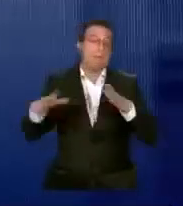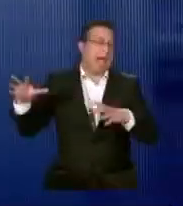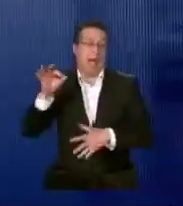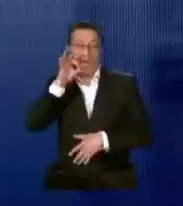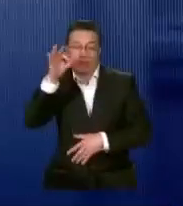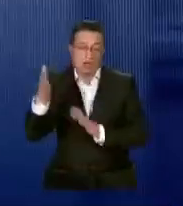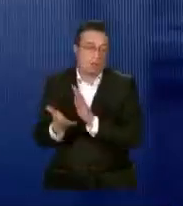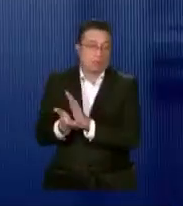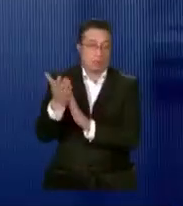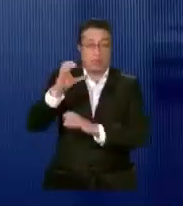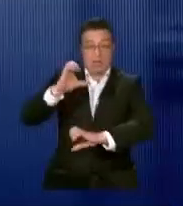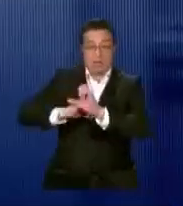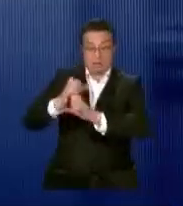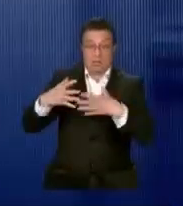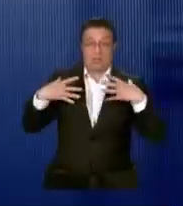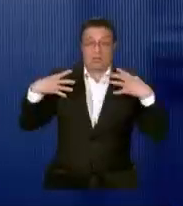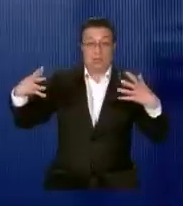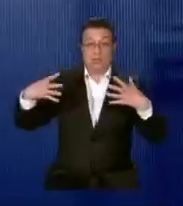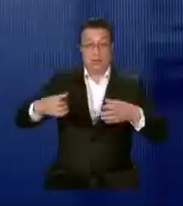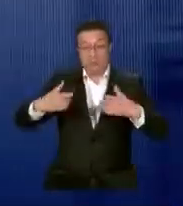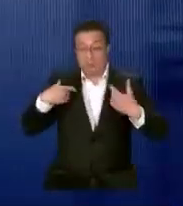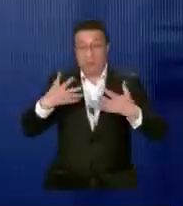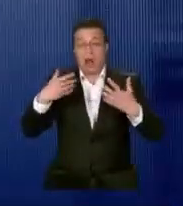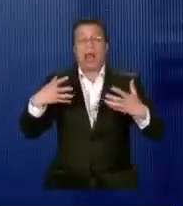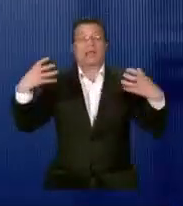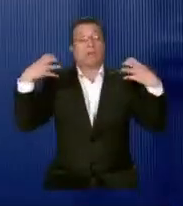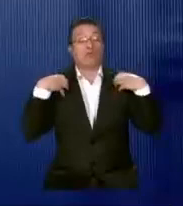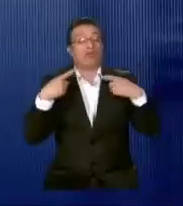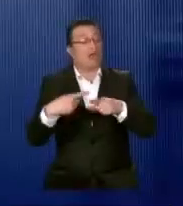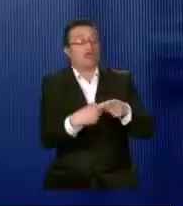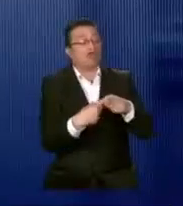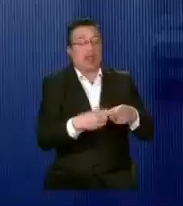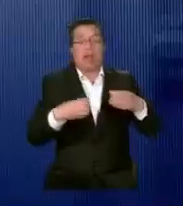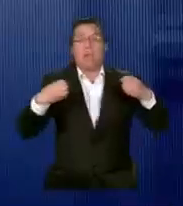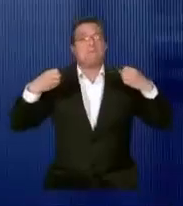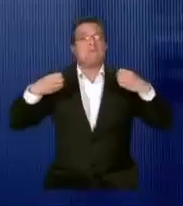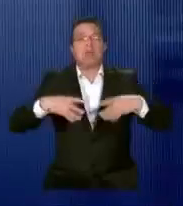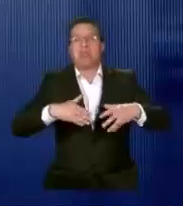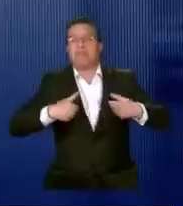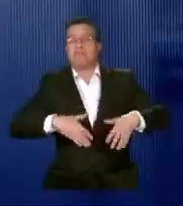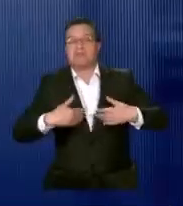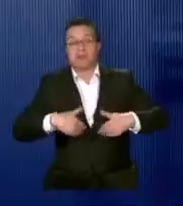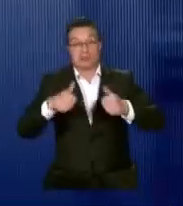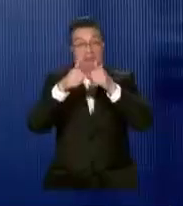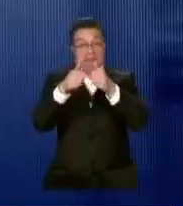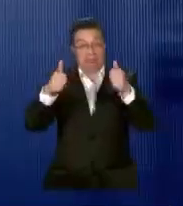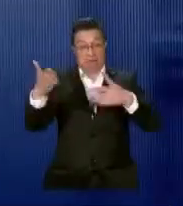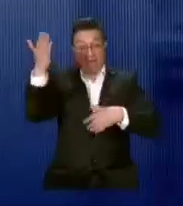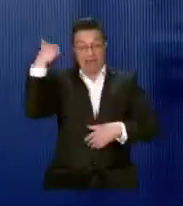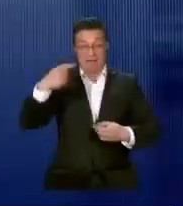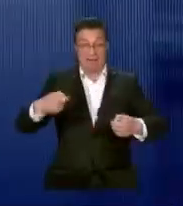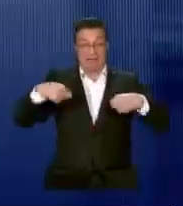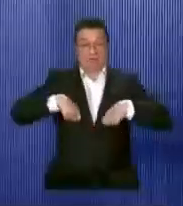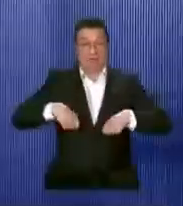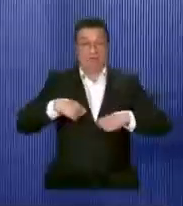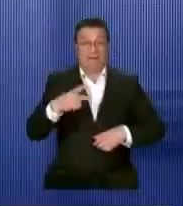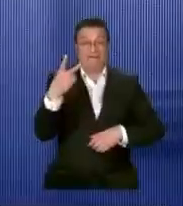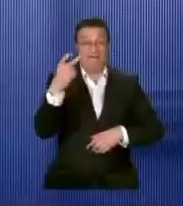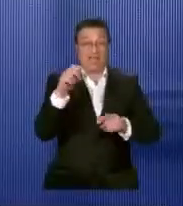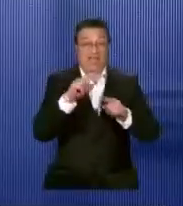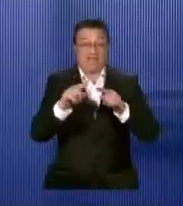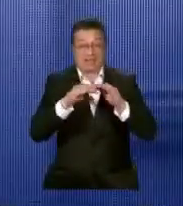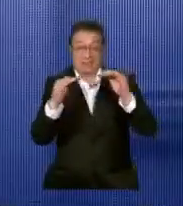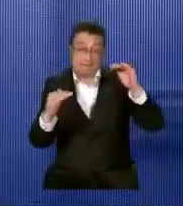ricos. Las grandes empresas han perdido el sentido de la responsabilidad social. Los ejecutivos antes ganaban 20 veces más que los